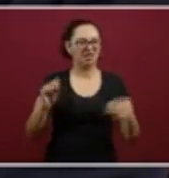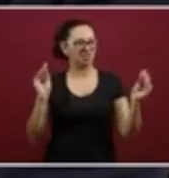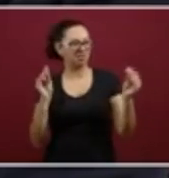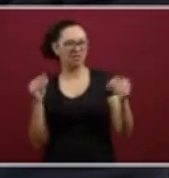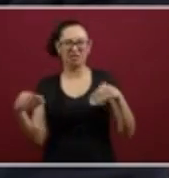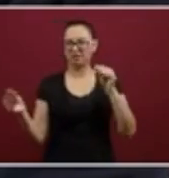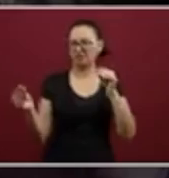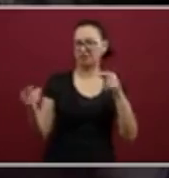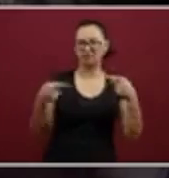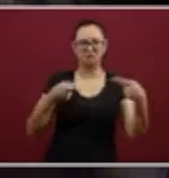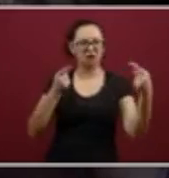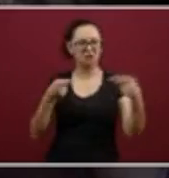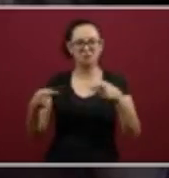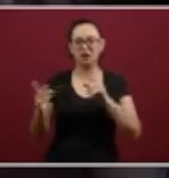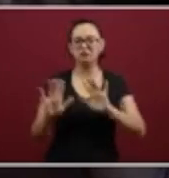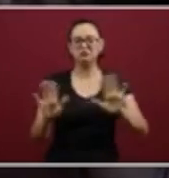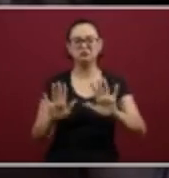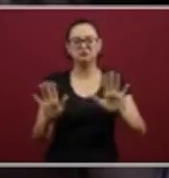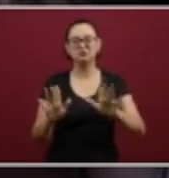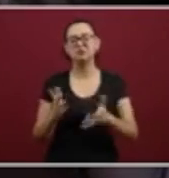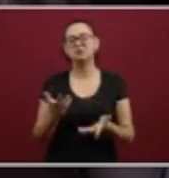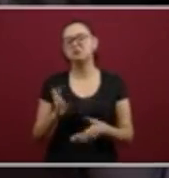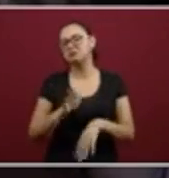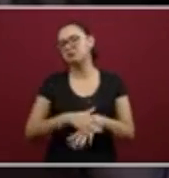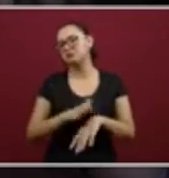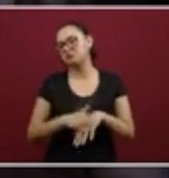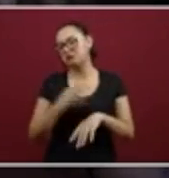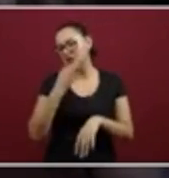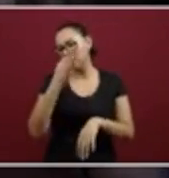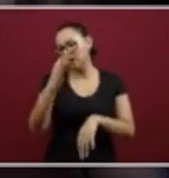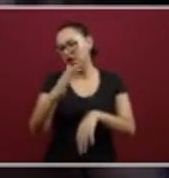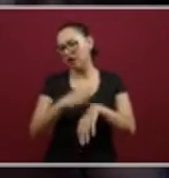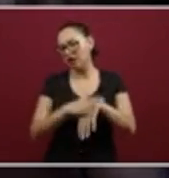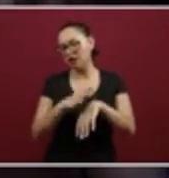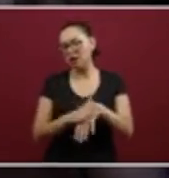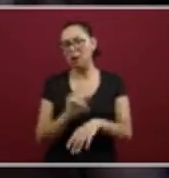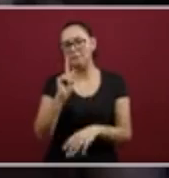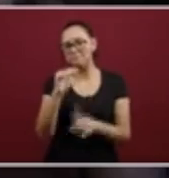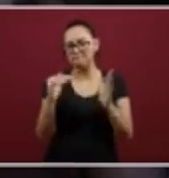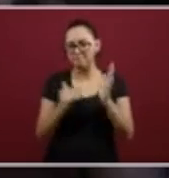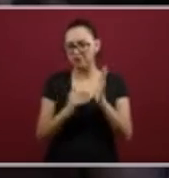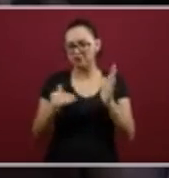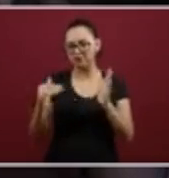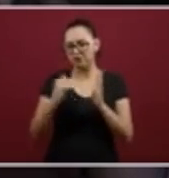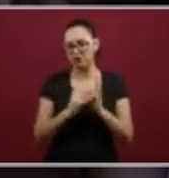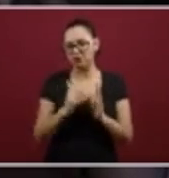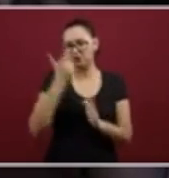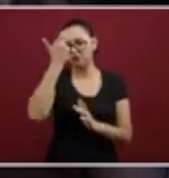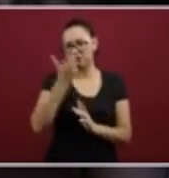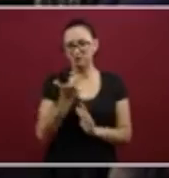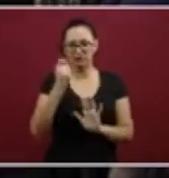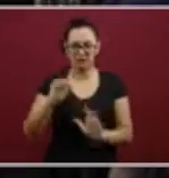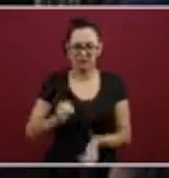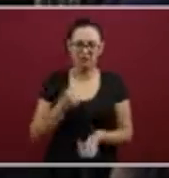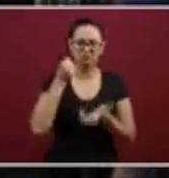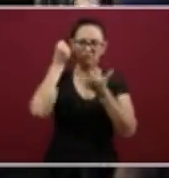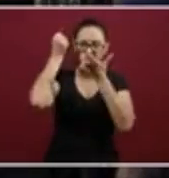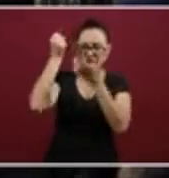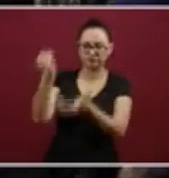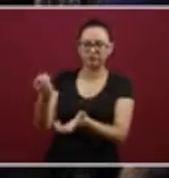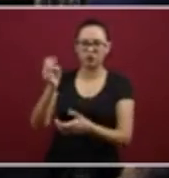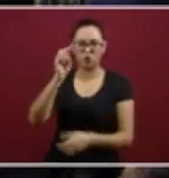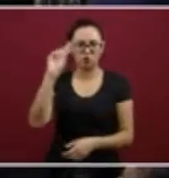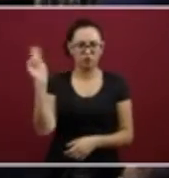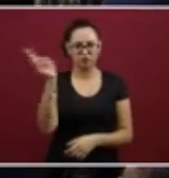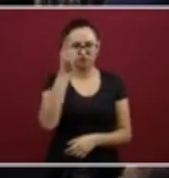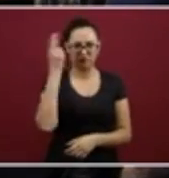presidente, decirle, ¿quién va a manejar los 1,000 millones de pesos que están destinados para las universidades